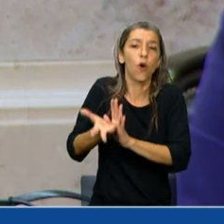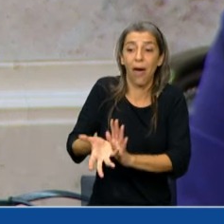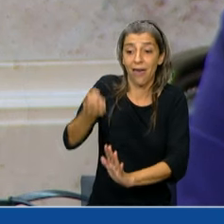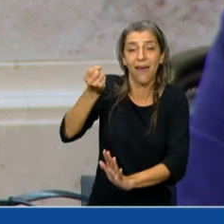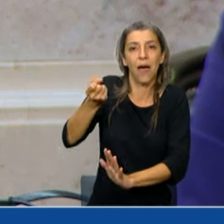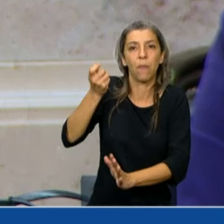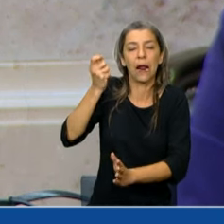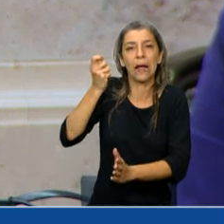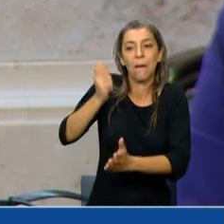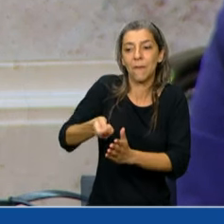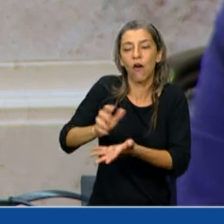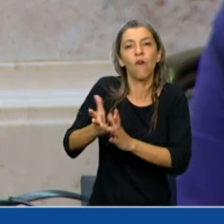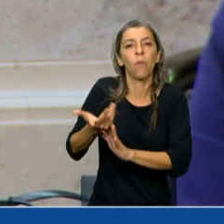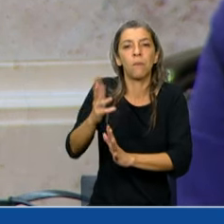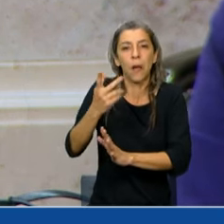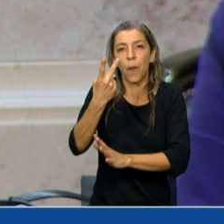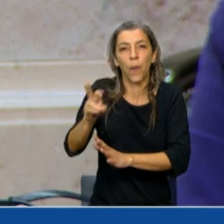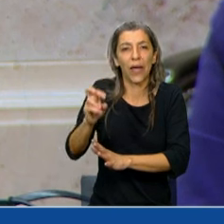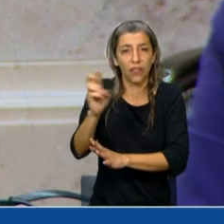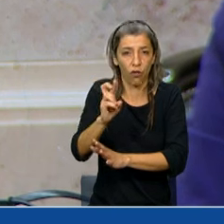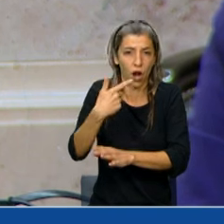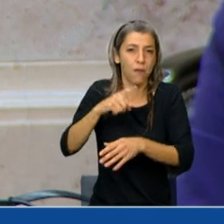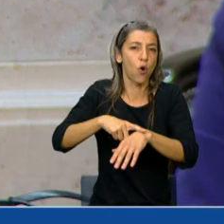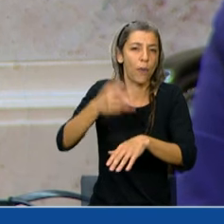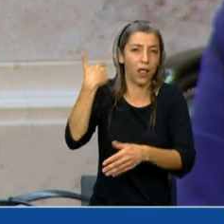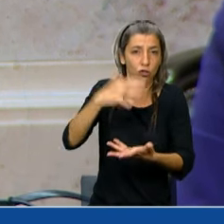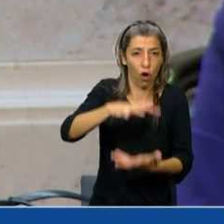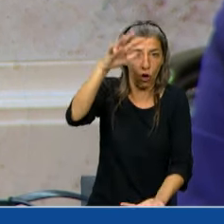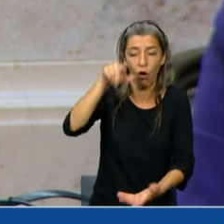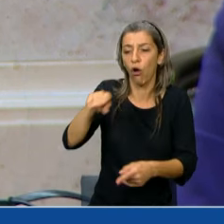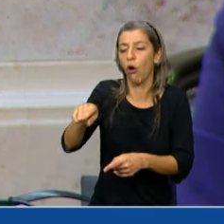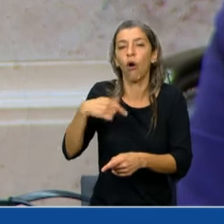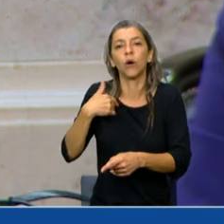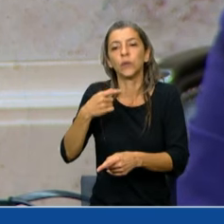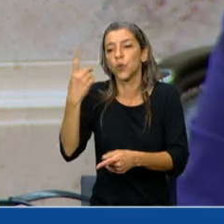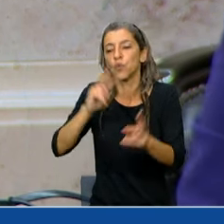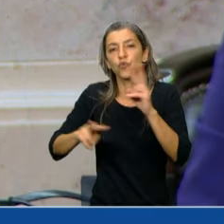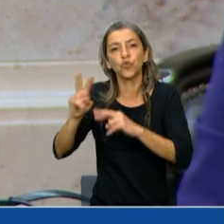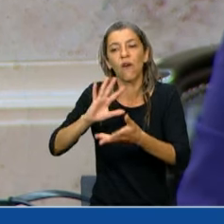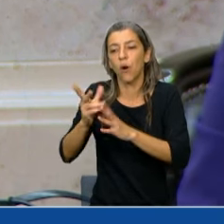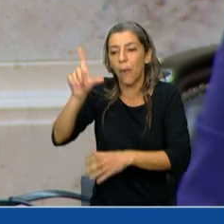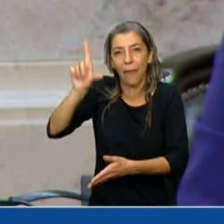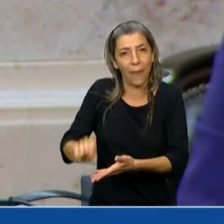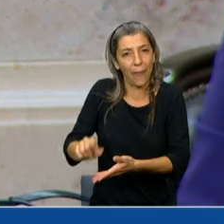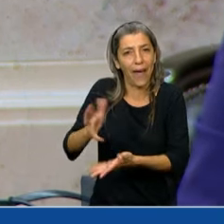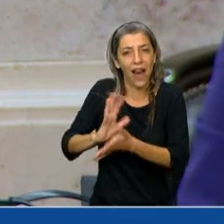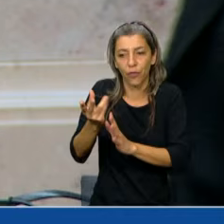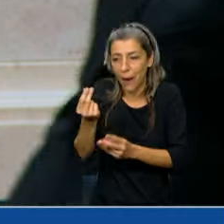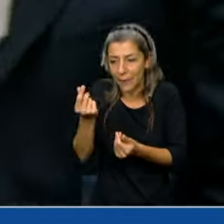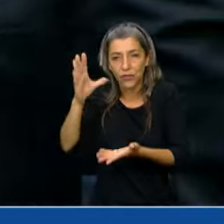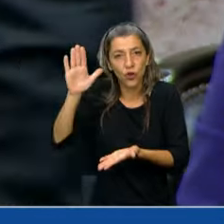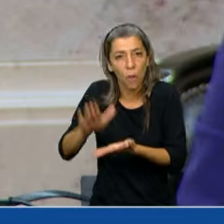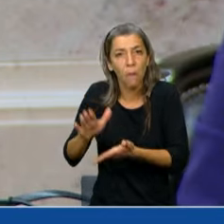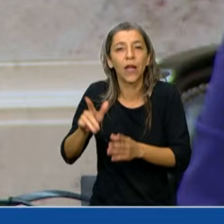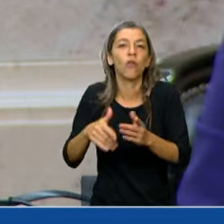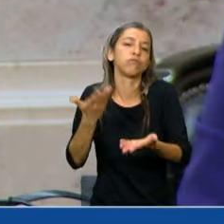en $ el barril y se comparaba con la zona de permian en Estados Unidos en